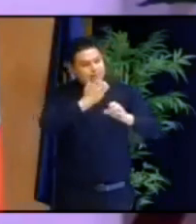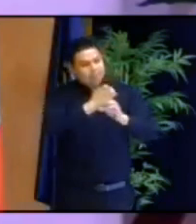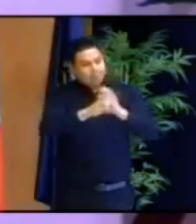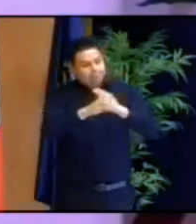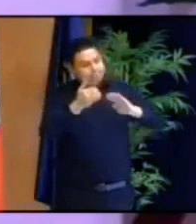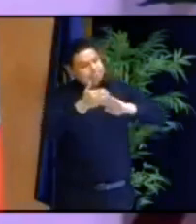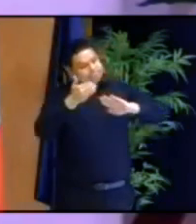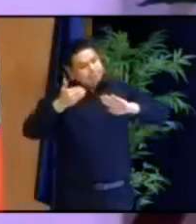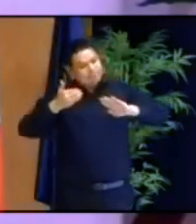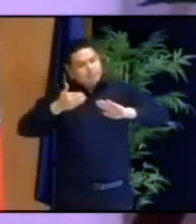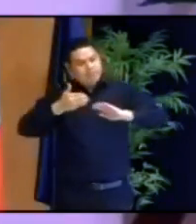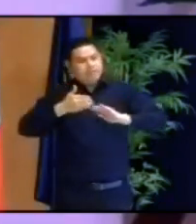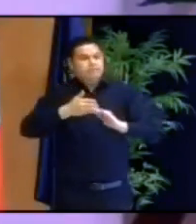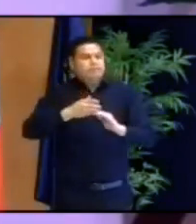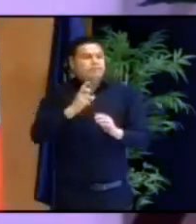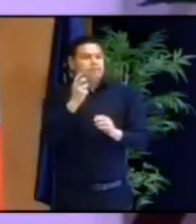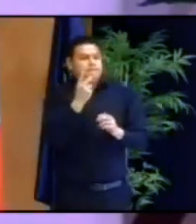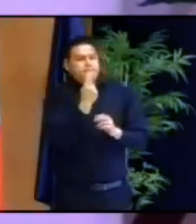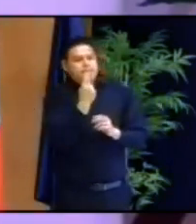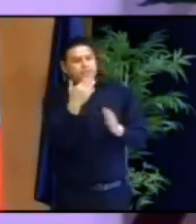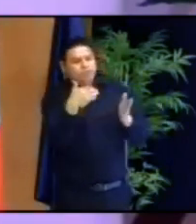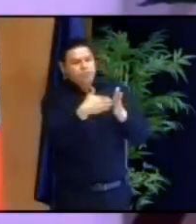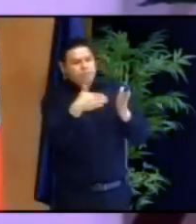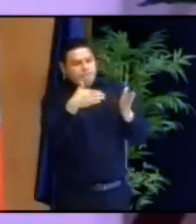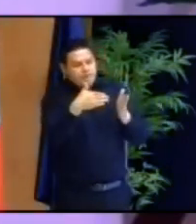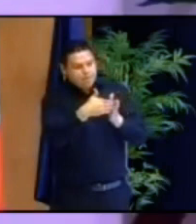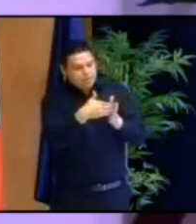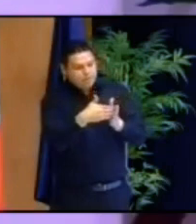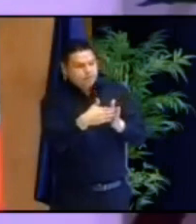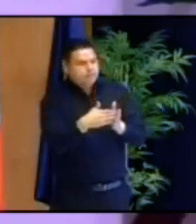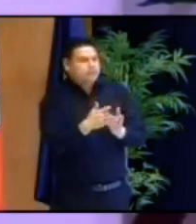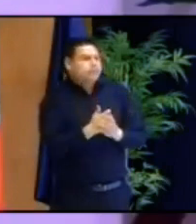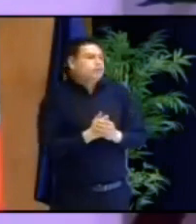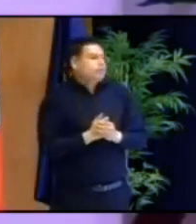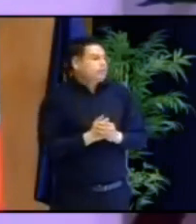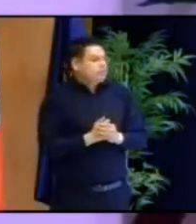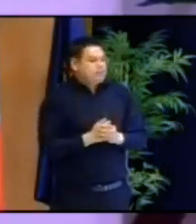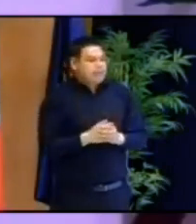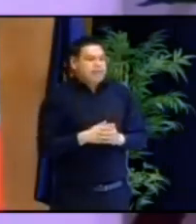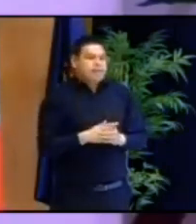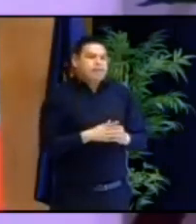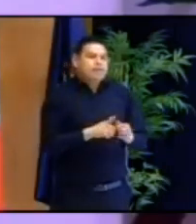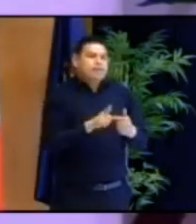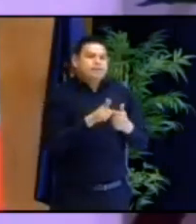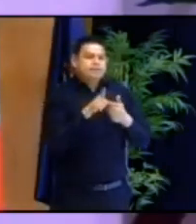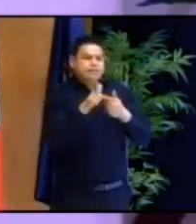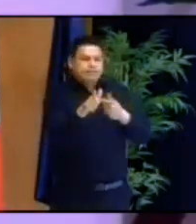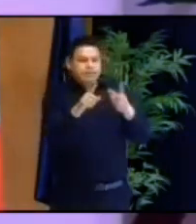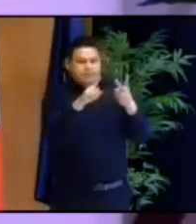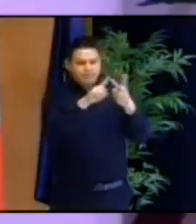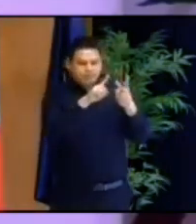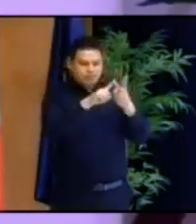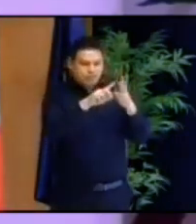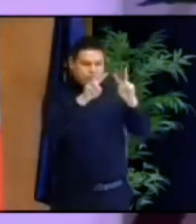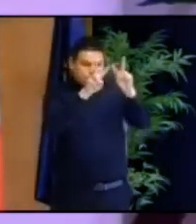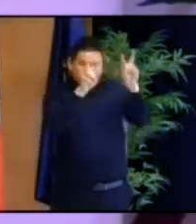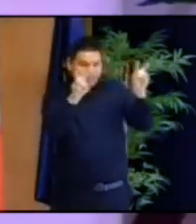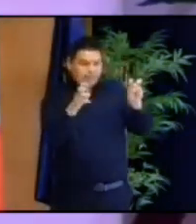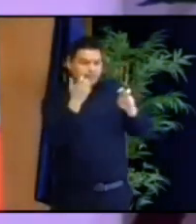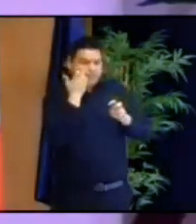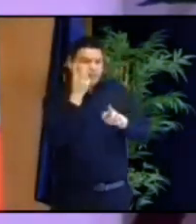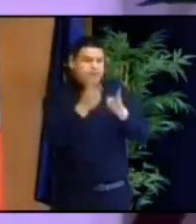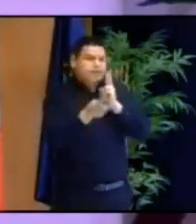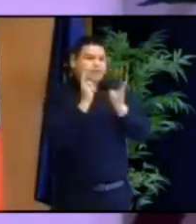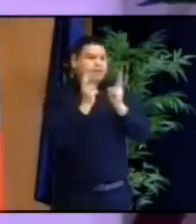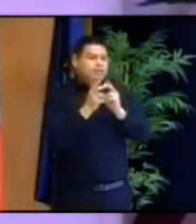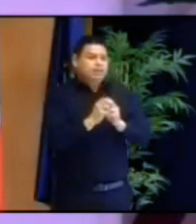de los 25,000 millones de pesos que se ahorraron. El siguiente tema que quisiera platicarles es